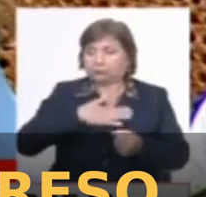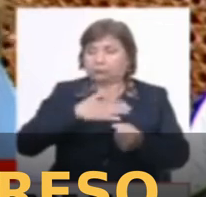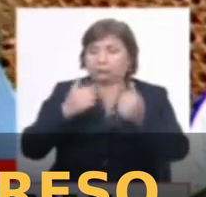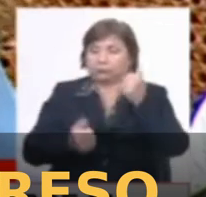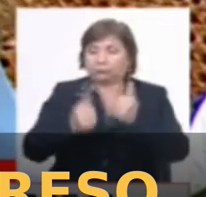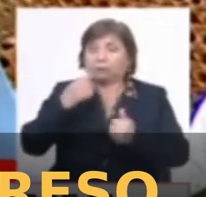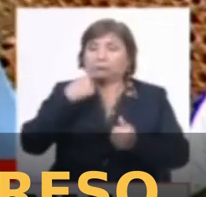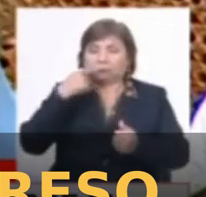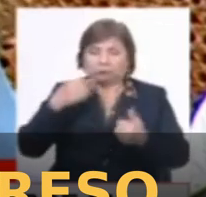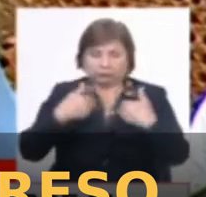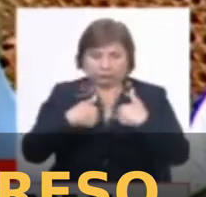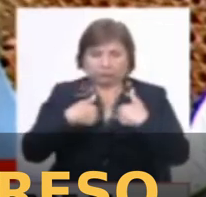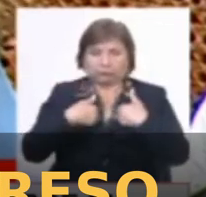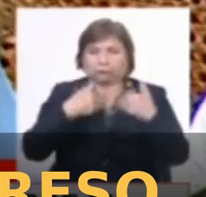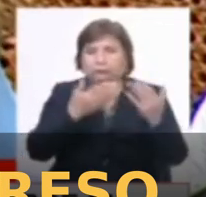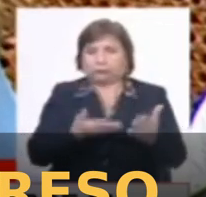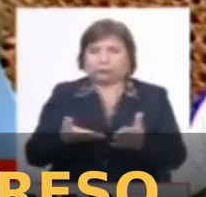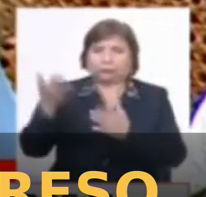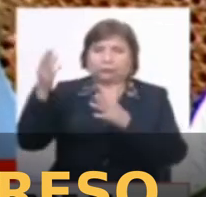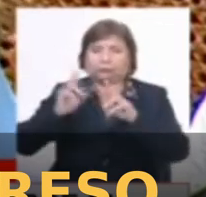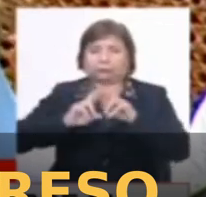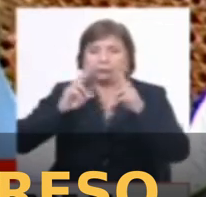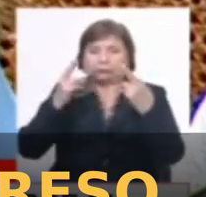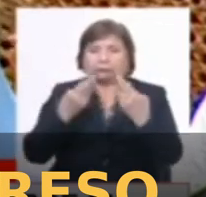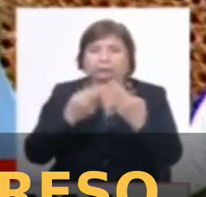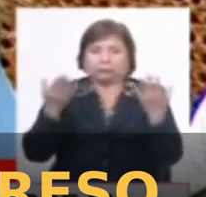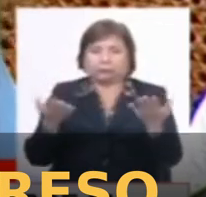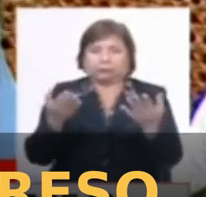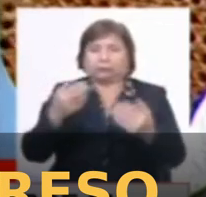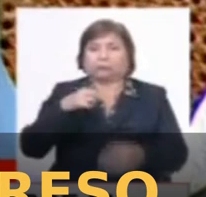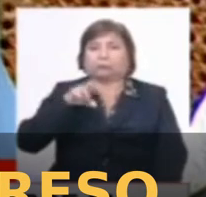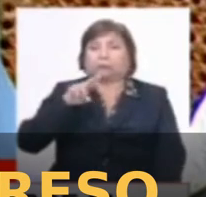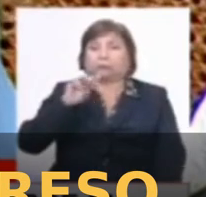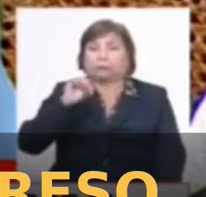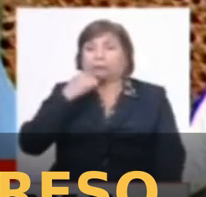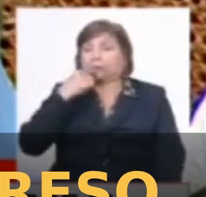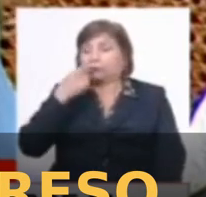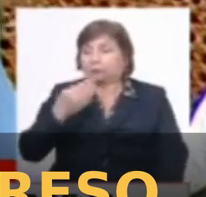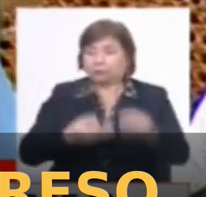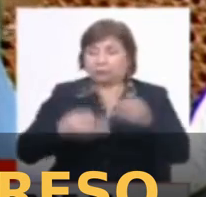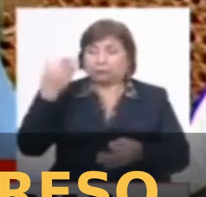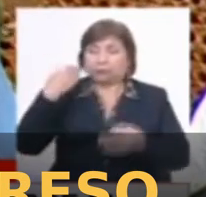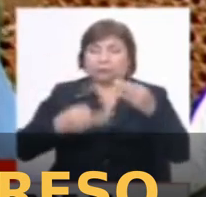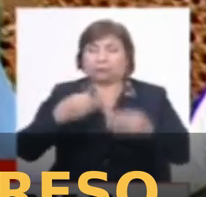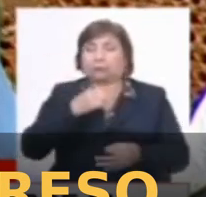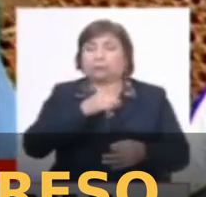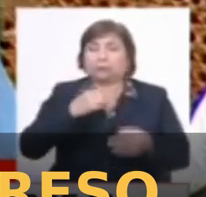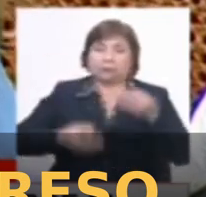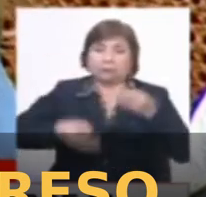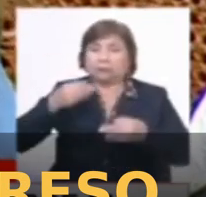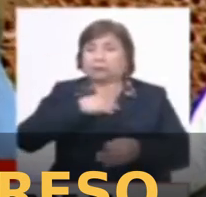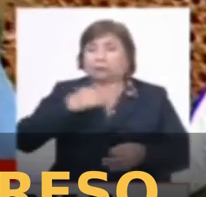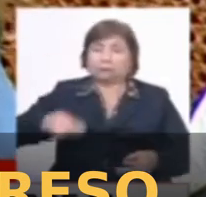vehículos, en que yo lo llevo a la reunión con el actual premier, en aquel momento ministro de Justicia. Y a mí claro que sí,